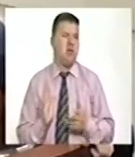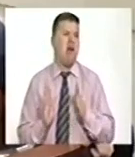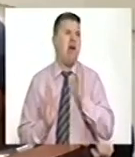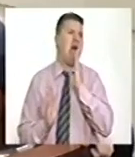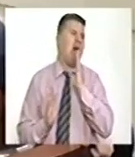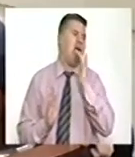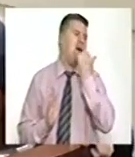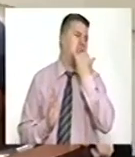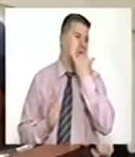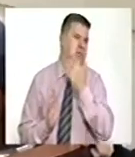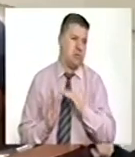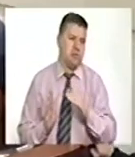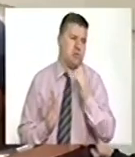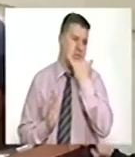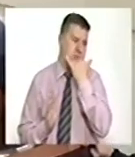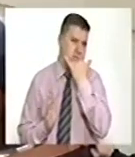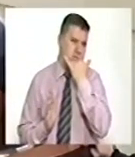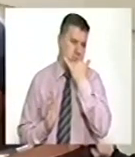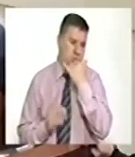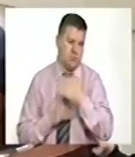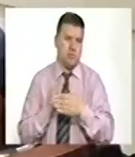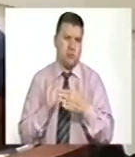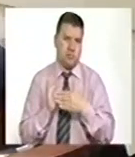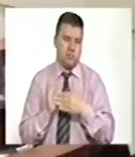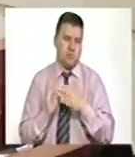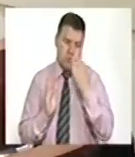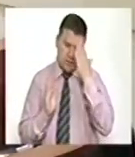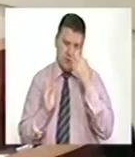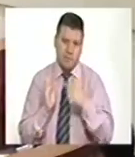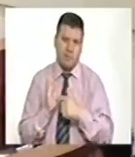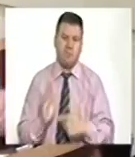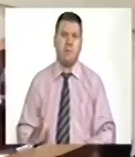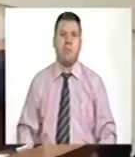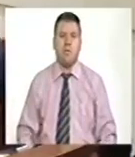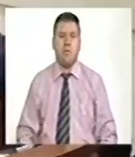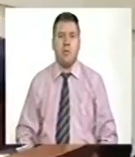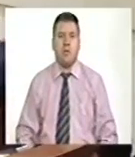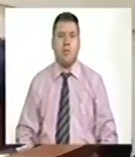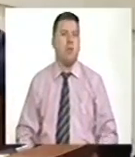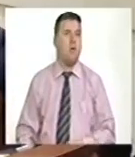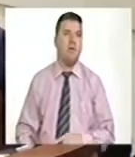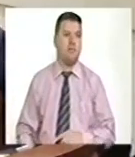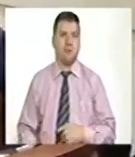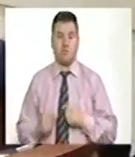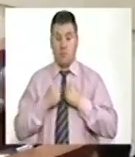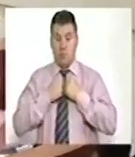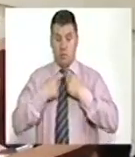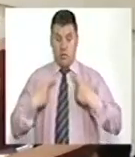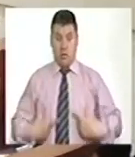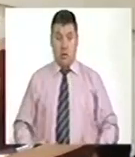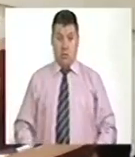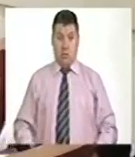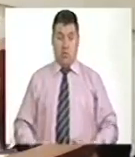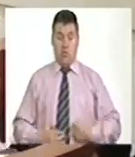había ocurrido en este caso conocido como el cartel de la Toga.